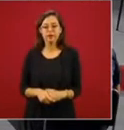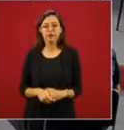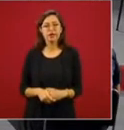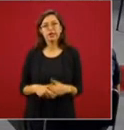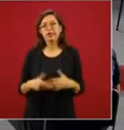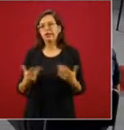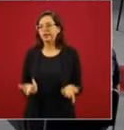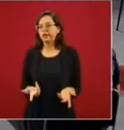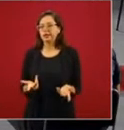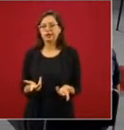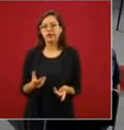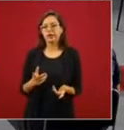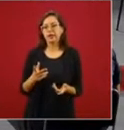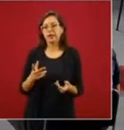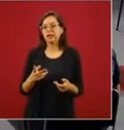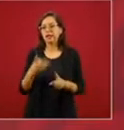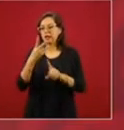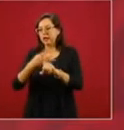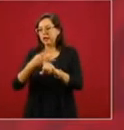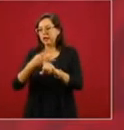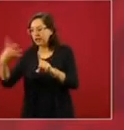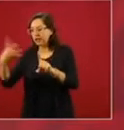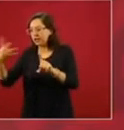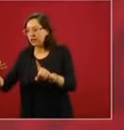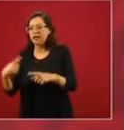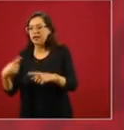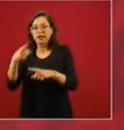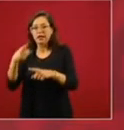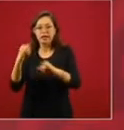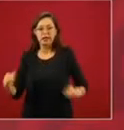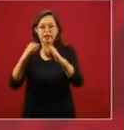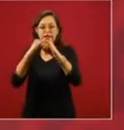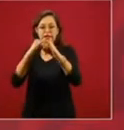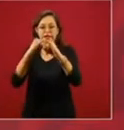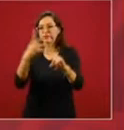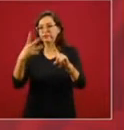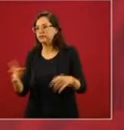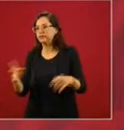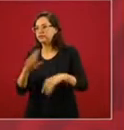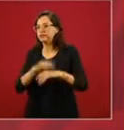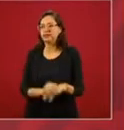Para garantizar la diversidad, el Instituto para la Diversidad.